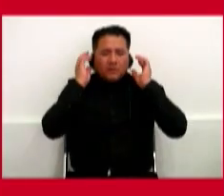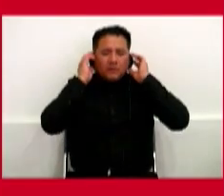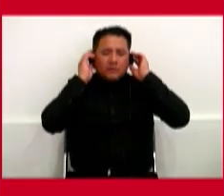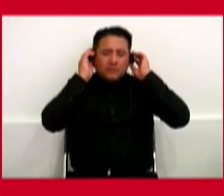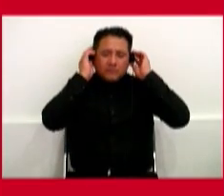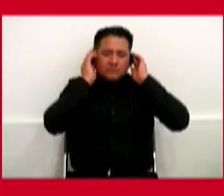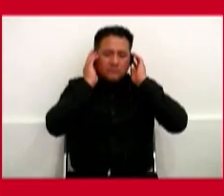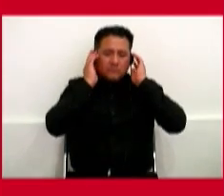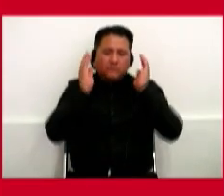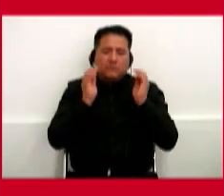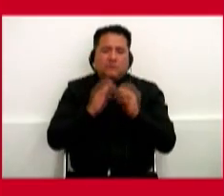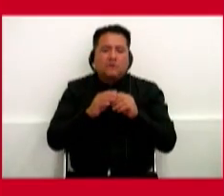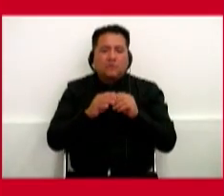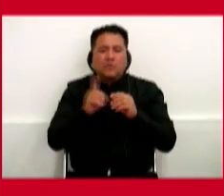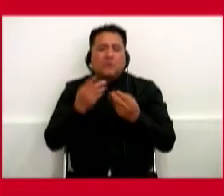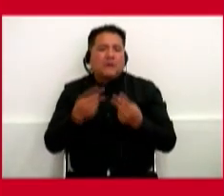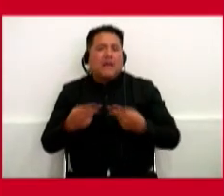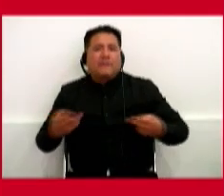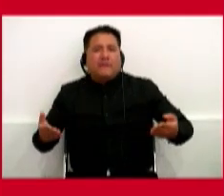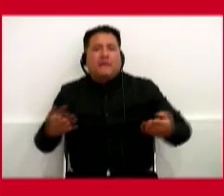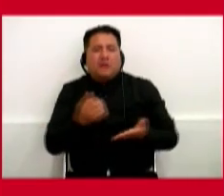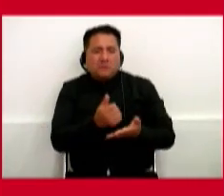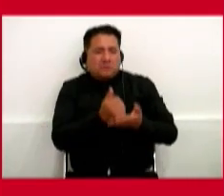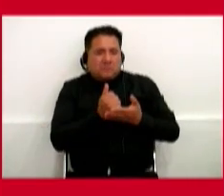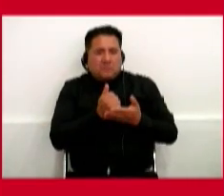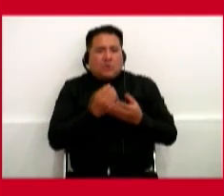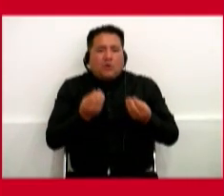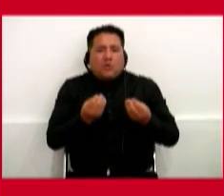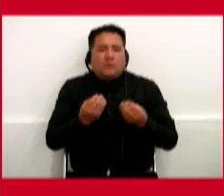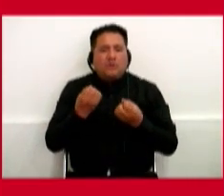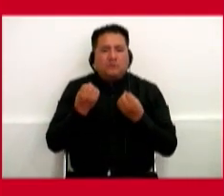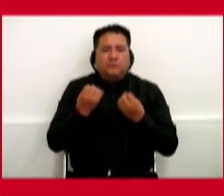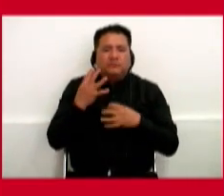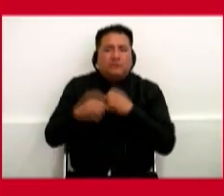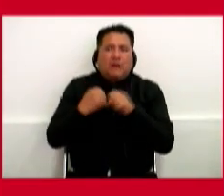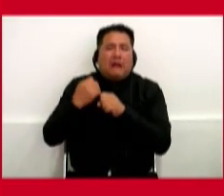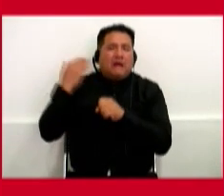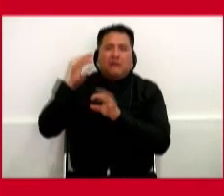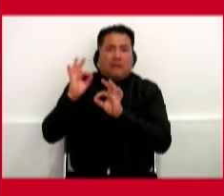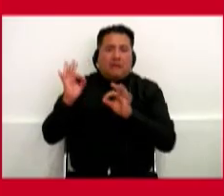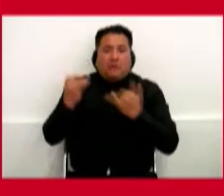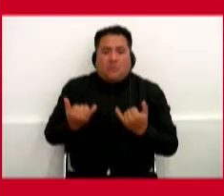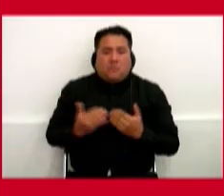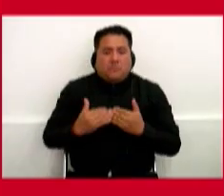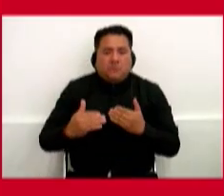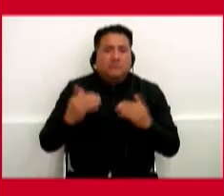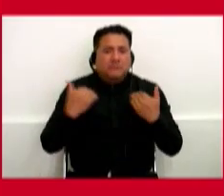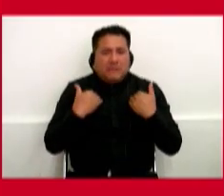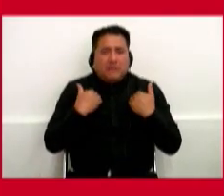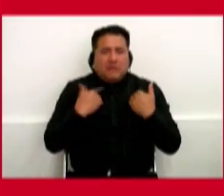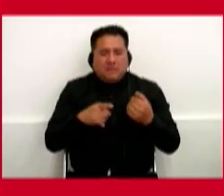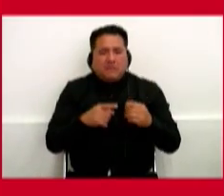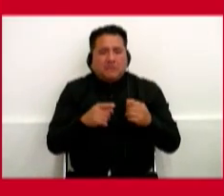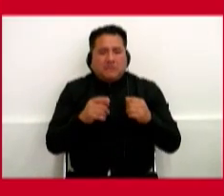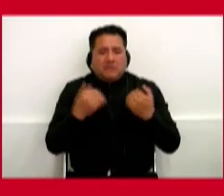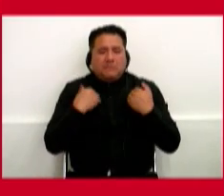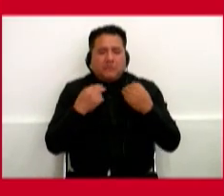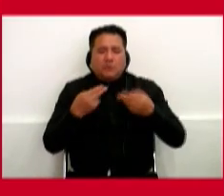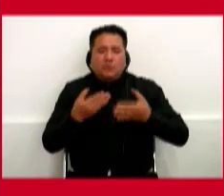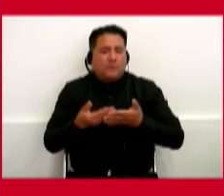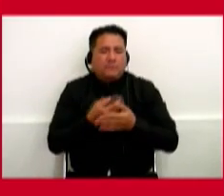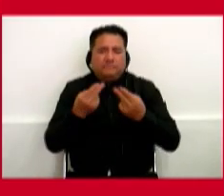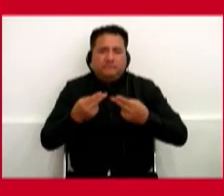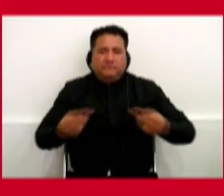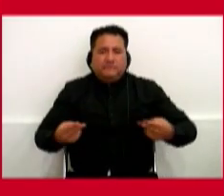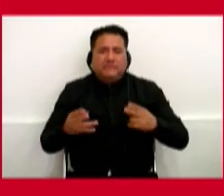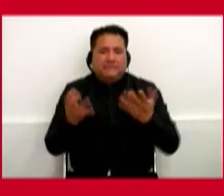herramienta que tenemos desde hace pocos años, ¿no? Antes no había equilibrio límite en 3D o software que lo hacían, ahora ya tenemos estas herramientas. Entonces,